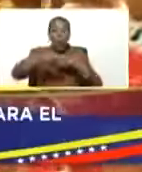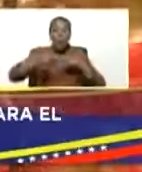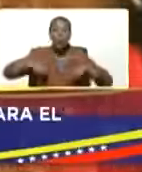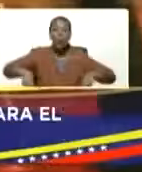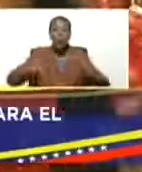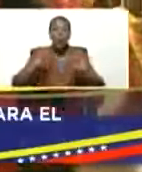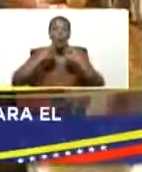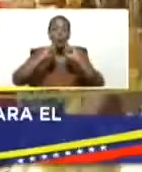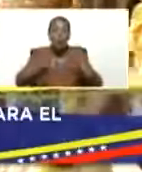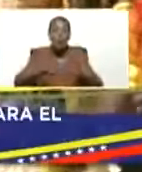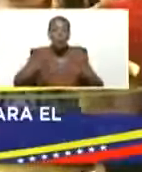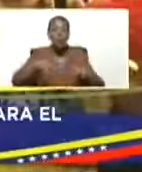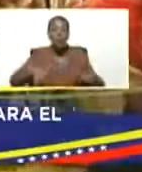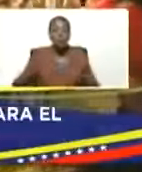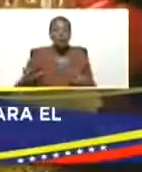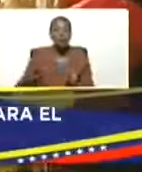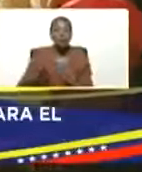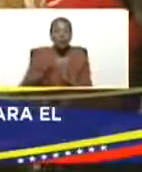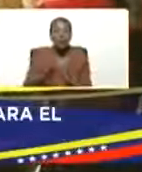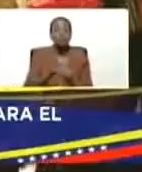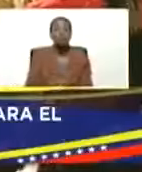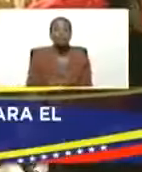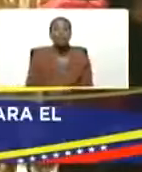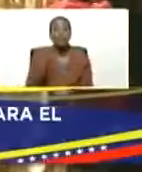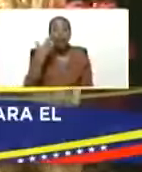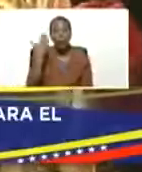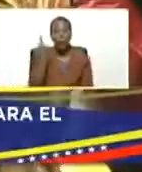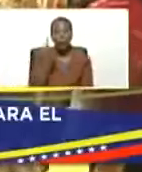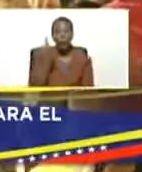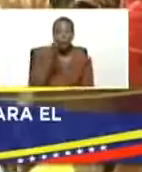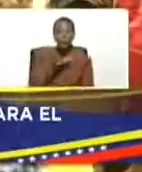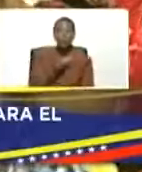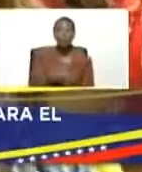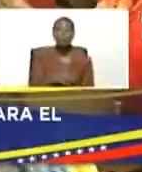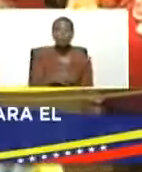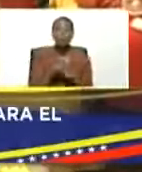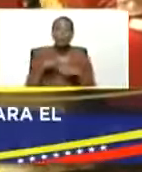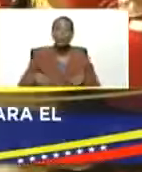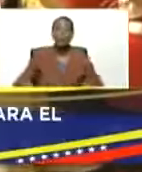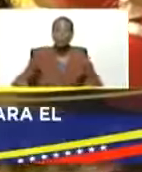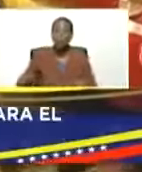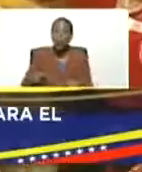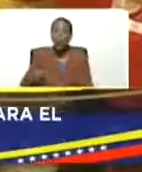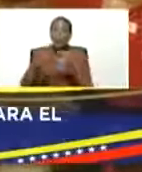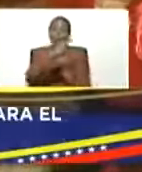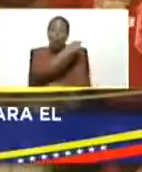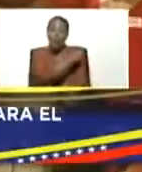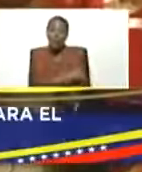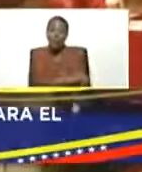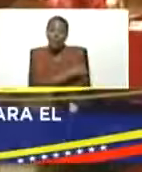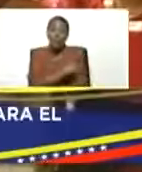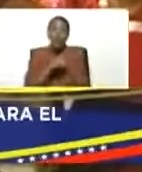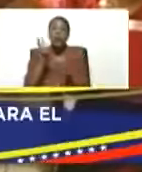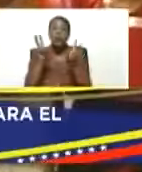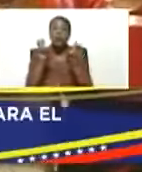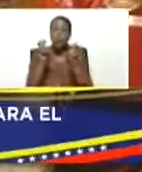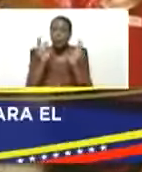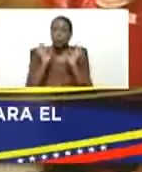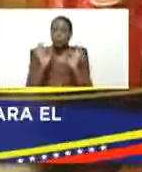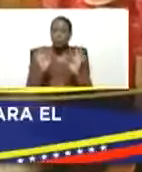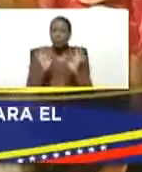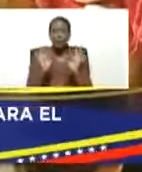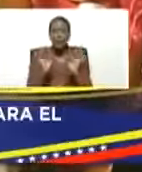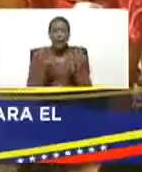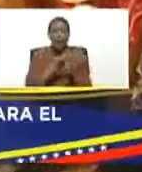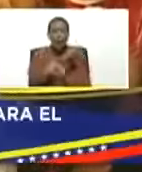Doctora Magali. Presidente, nada más y nada menos que un hospital nuevo, de